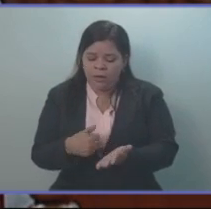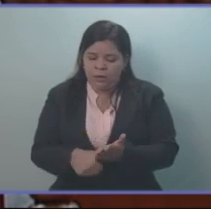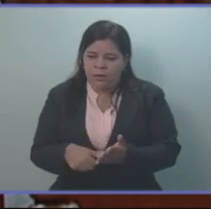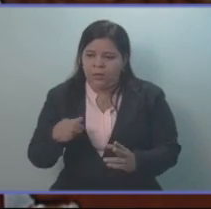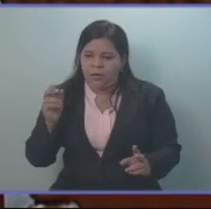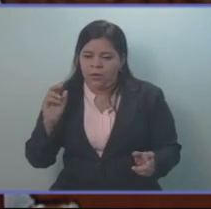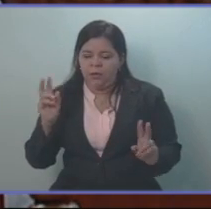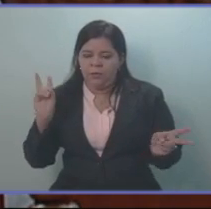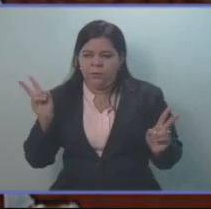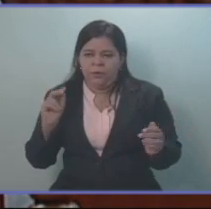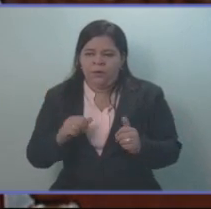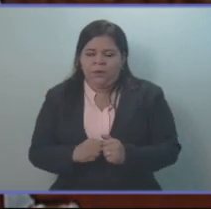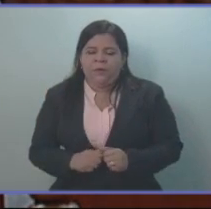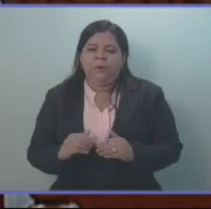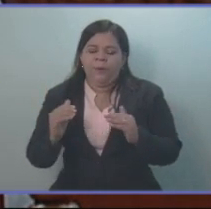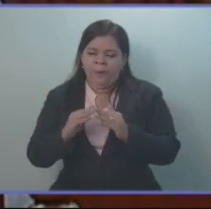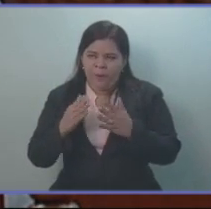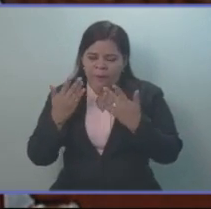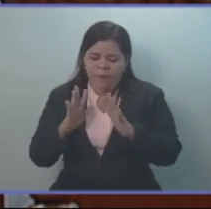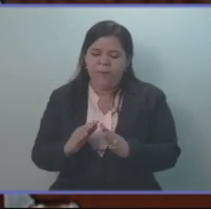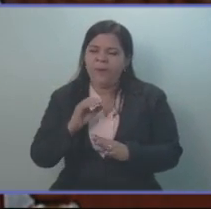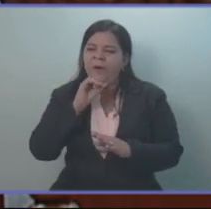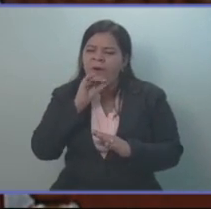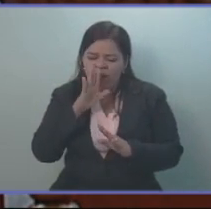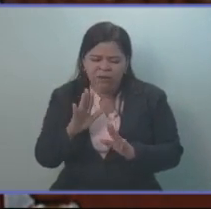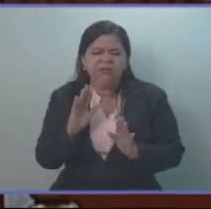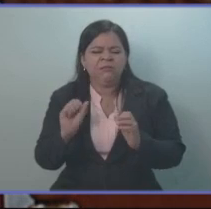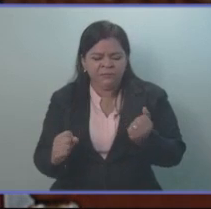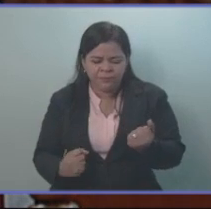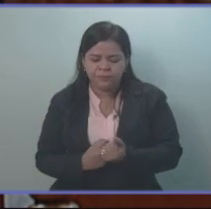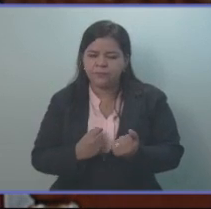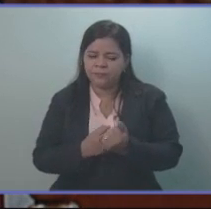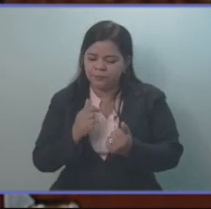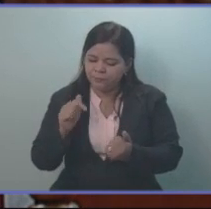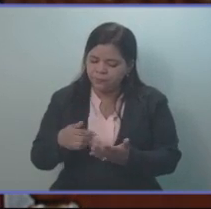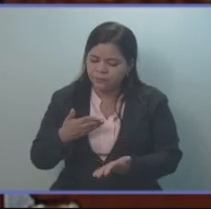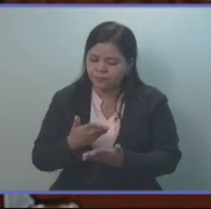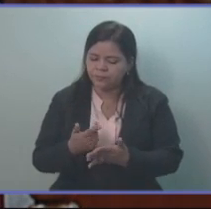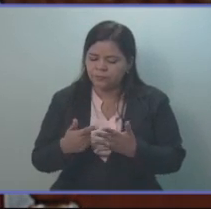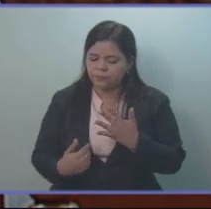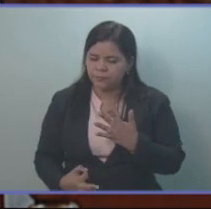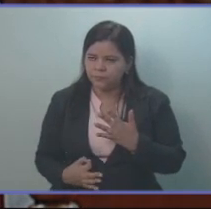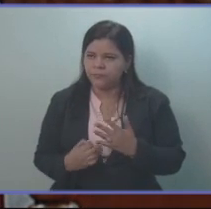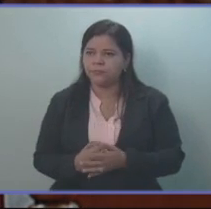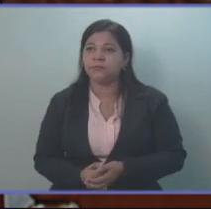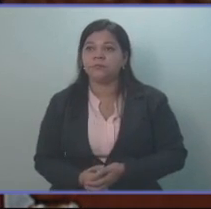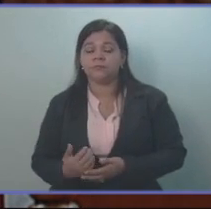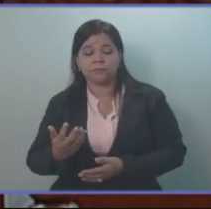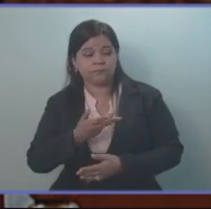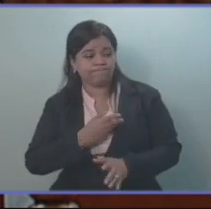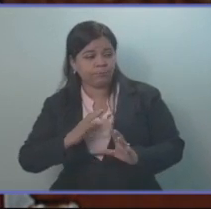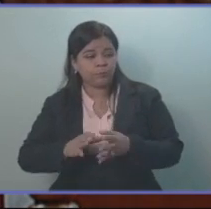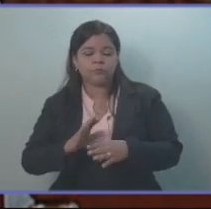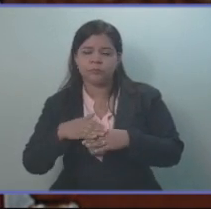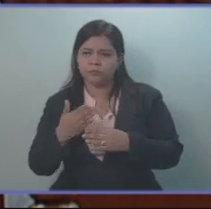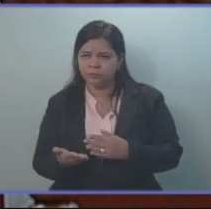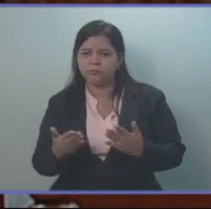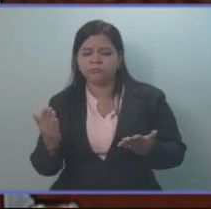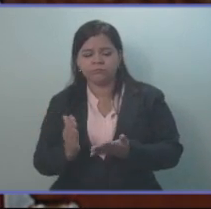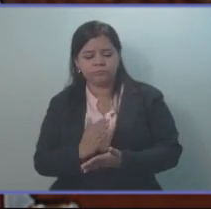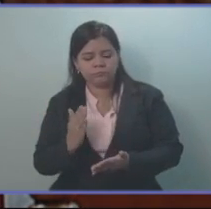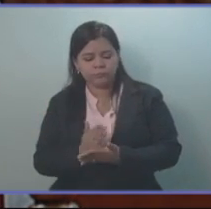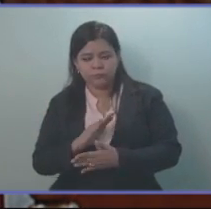Municipal de San Salvador, quien demostró su respaldo a dicha iniciativa. La Comisión, luego de efectuar el